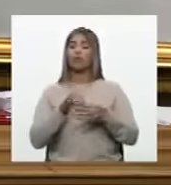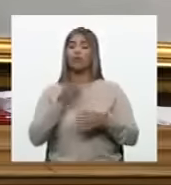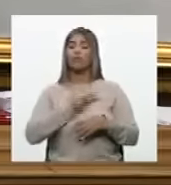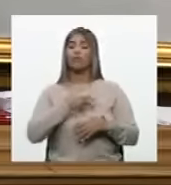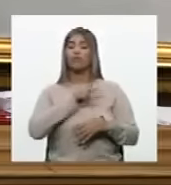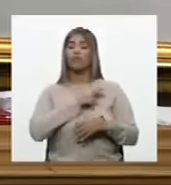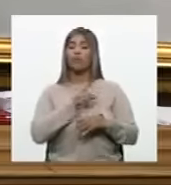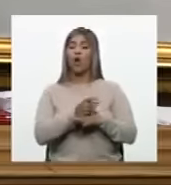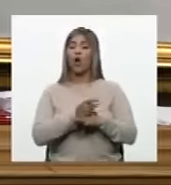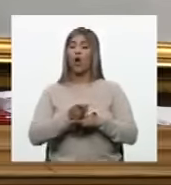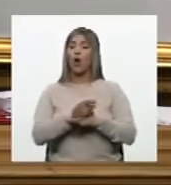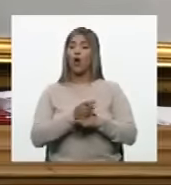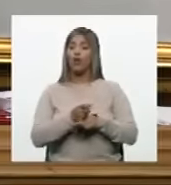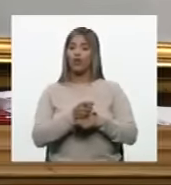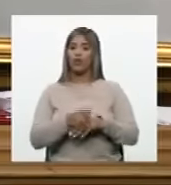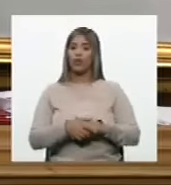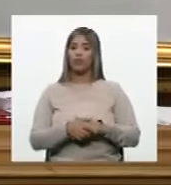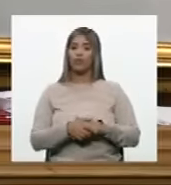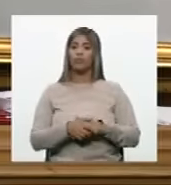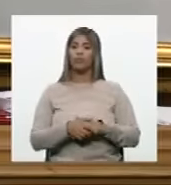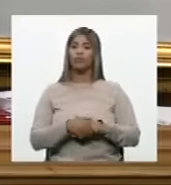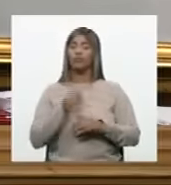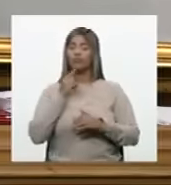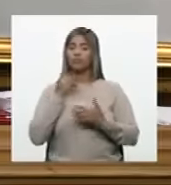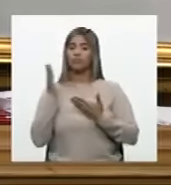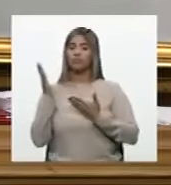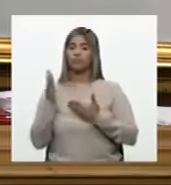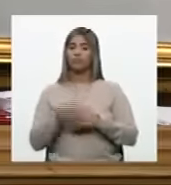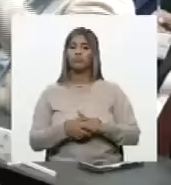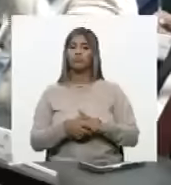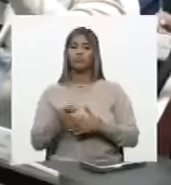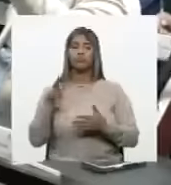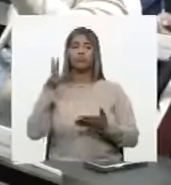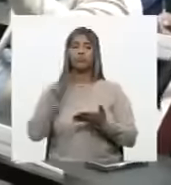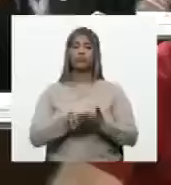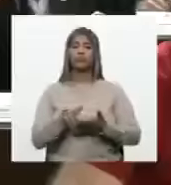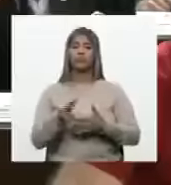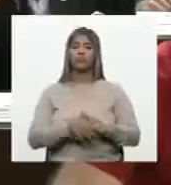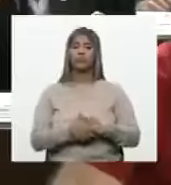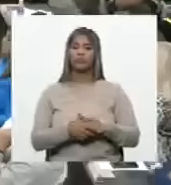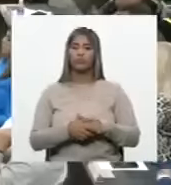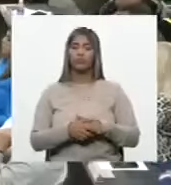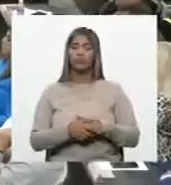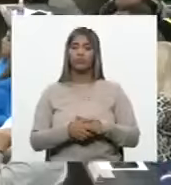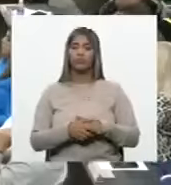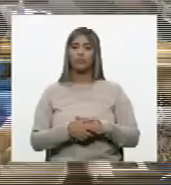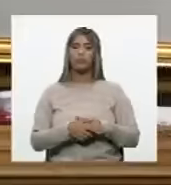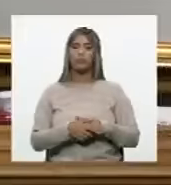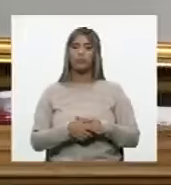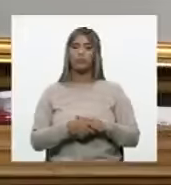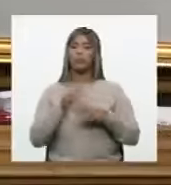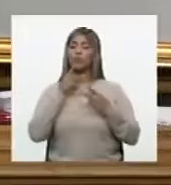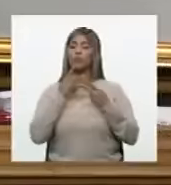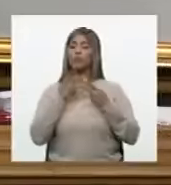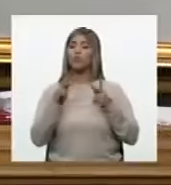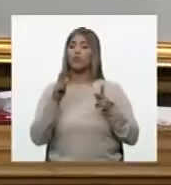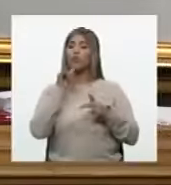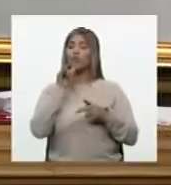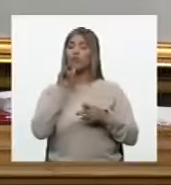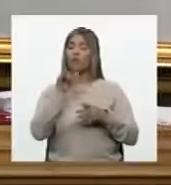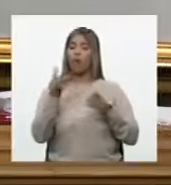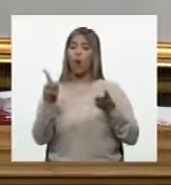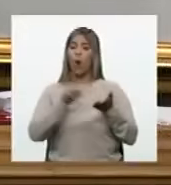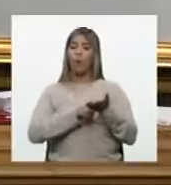falso gobierno interino. En consideración, aprobado por unanimidad. Sírvase publicar el informe